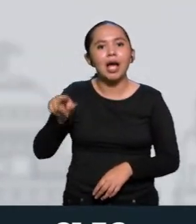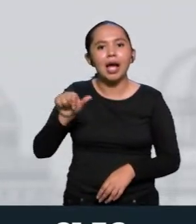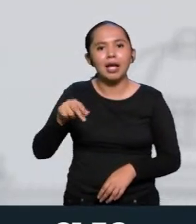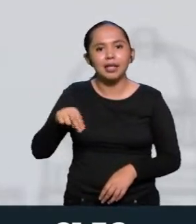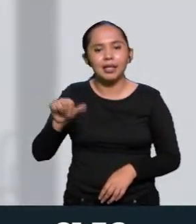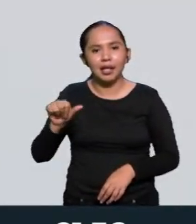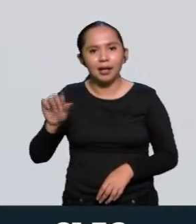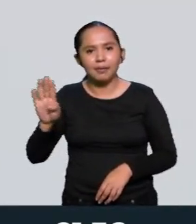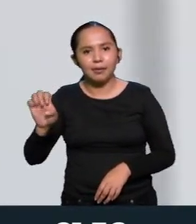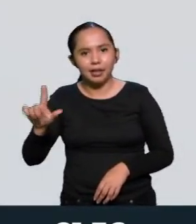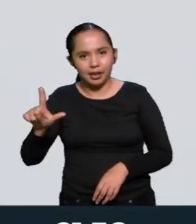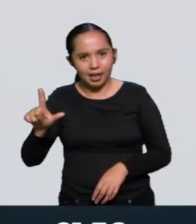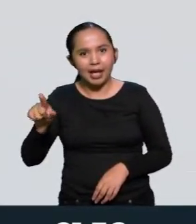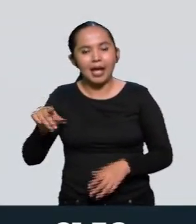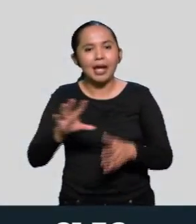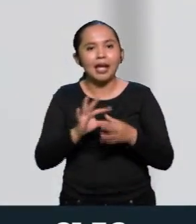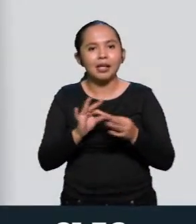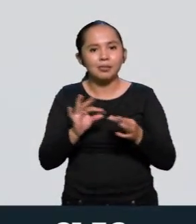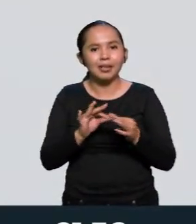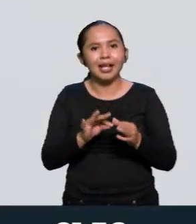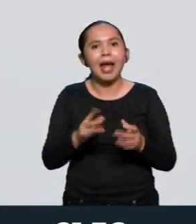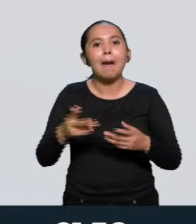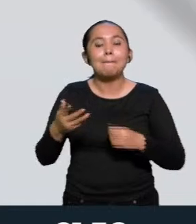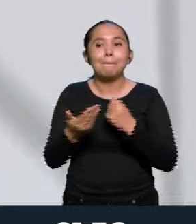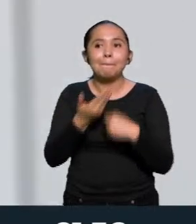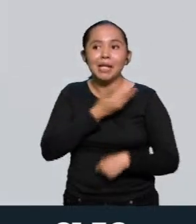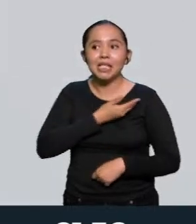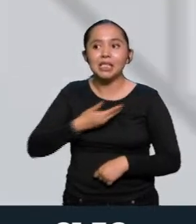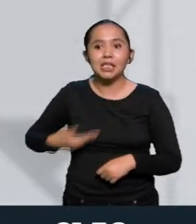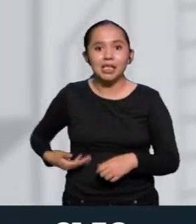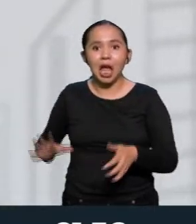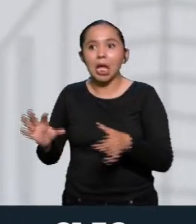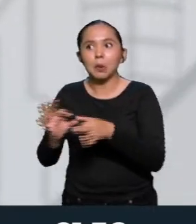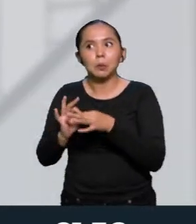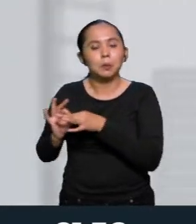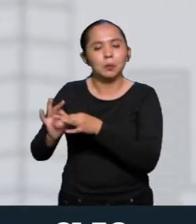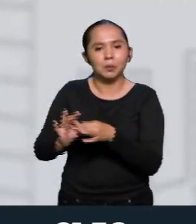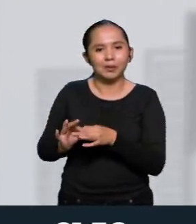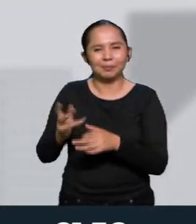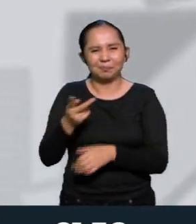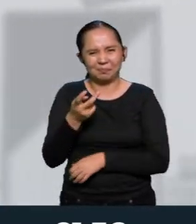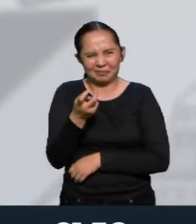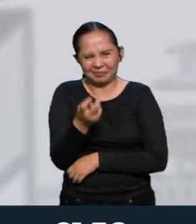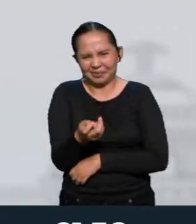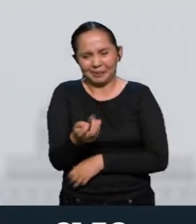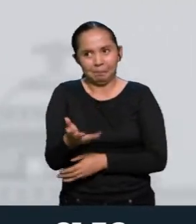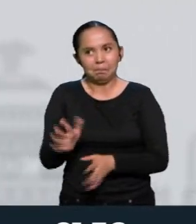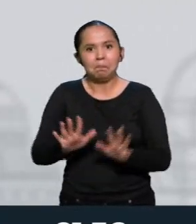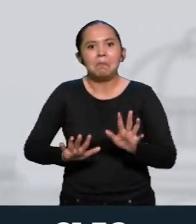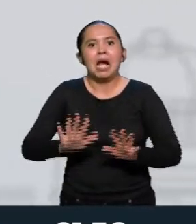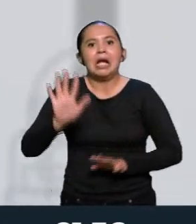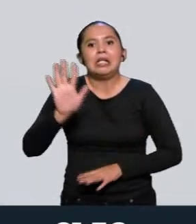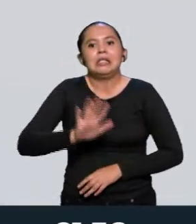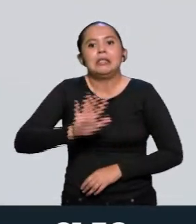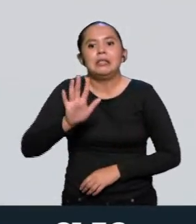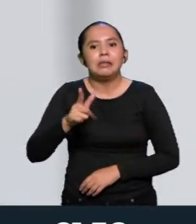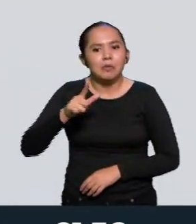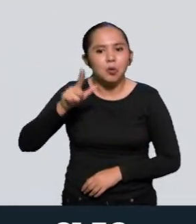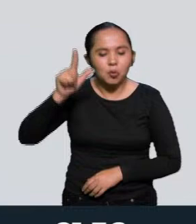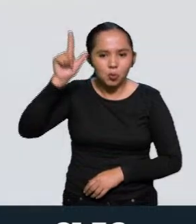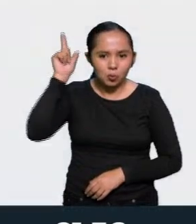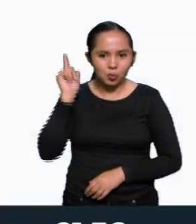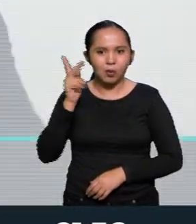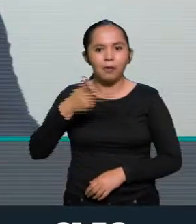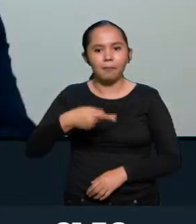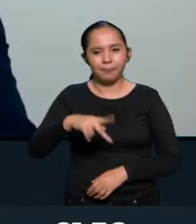el presidente de la República tuvo nexos con ellos. Me parece que esto ya raya al borde de la locura. Pero le ha